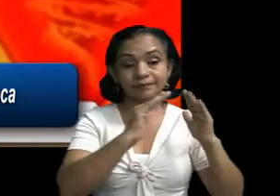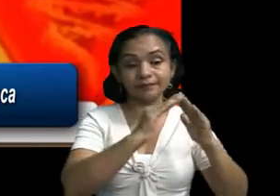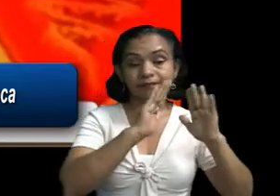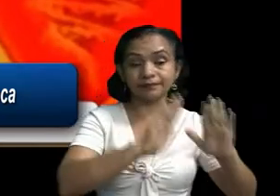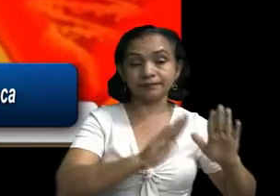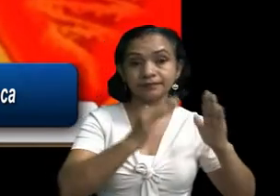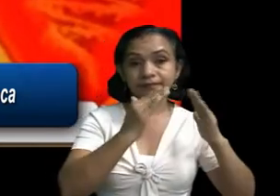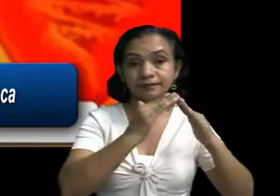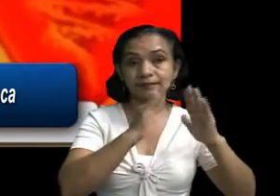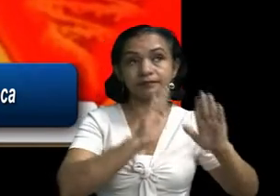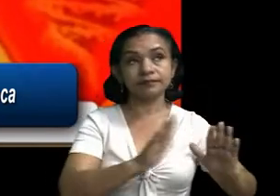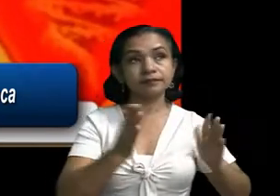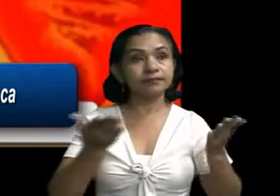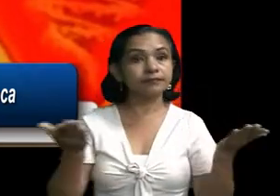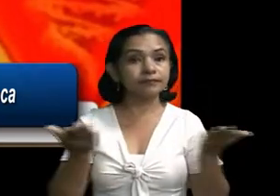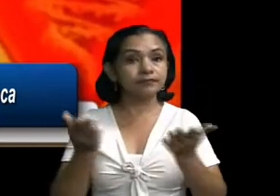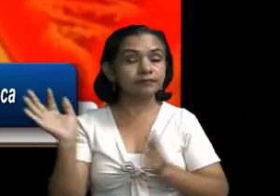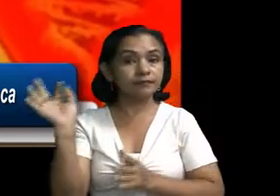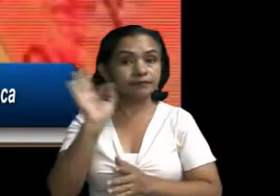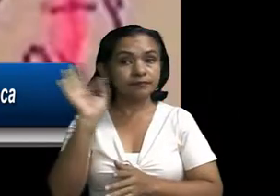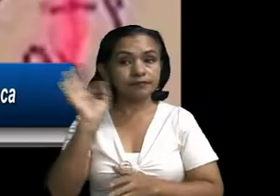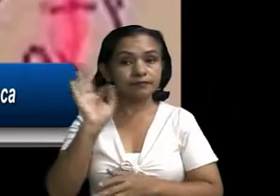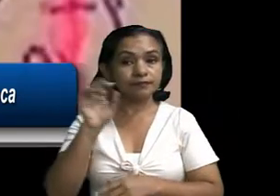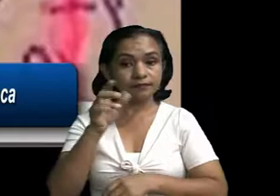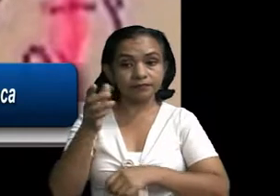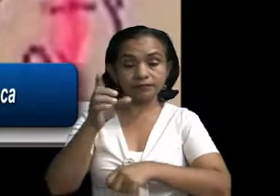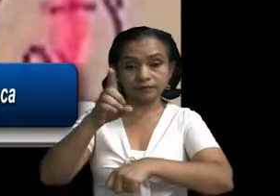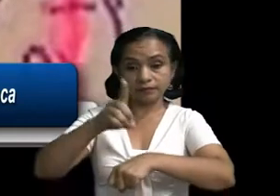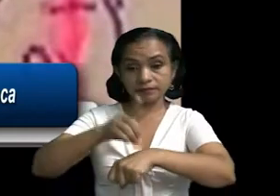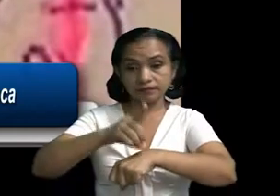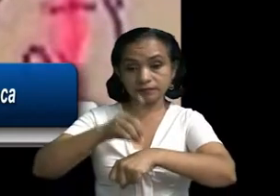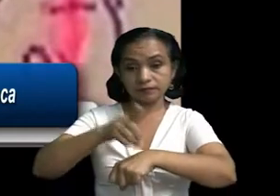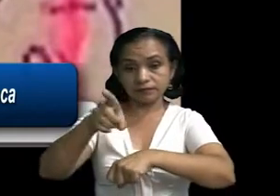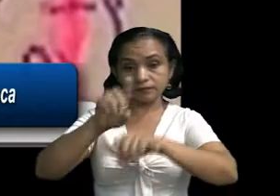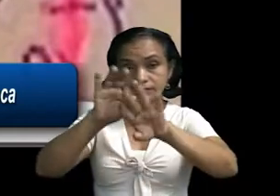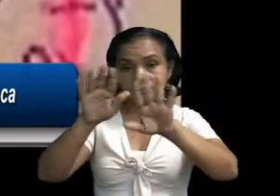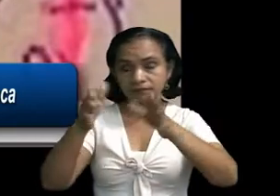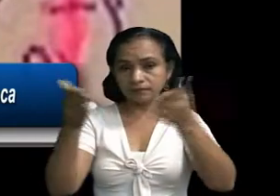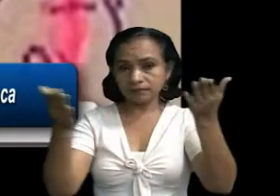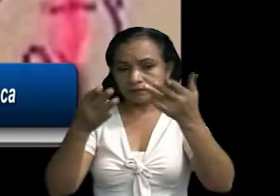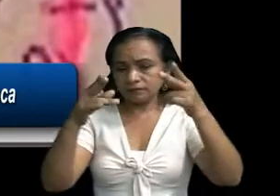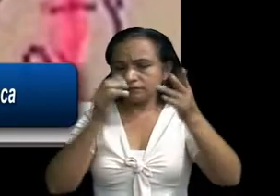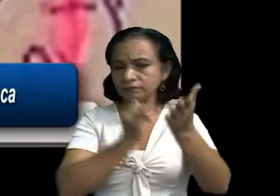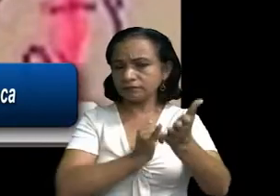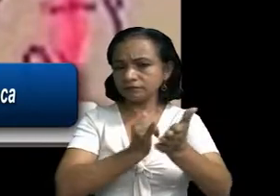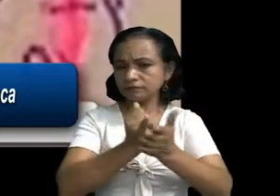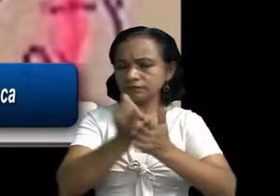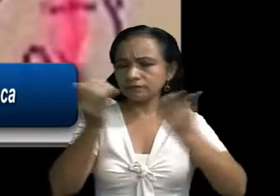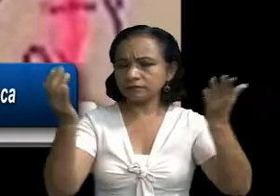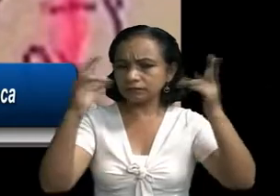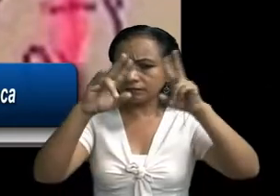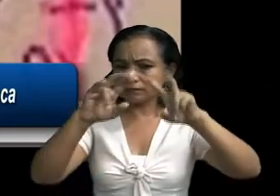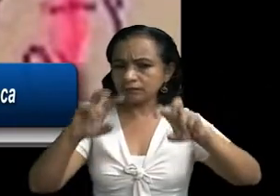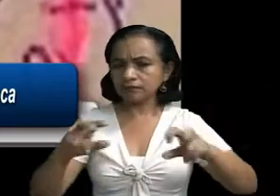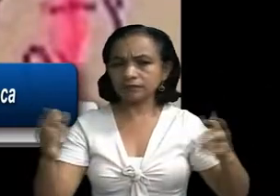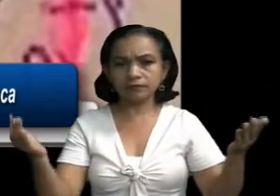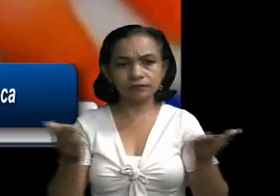casa. Ahora, ¿de qué manera ustedes, los médicos, doctora, diagnostican esta bacteria? Para